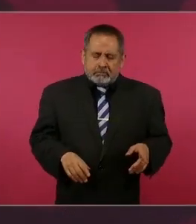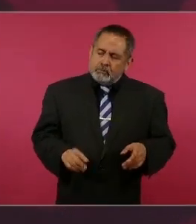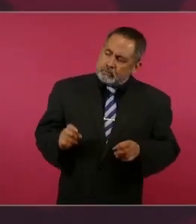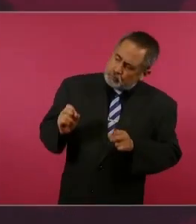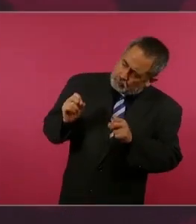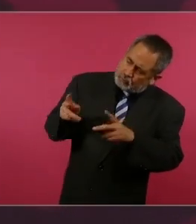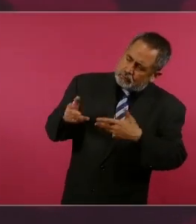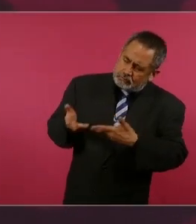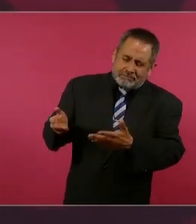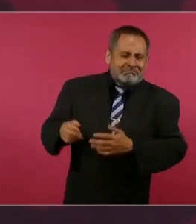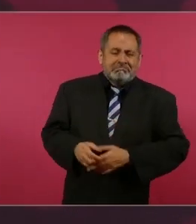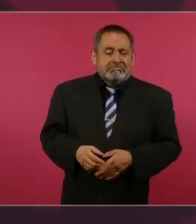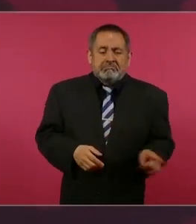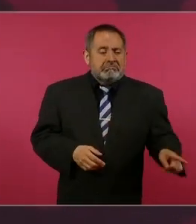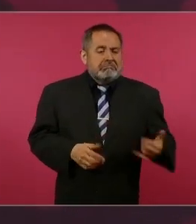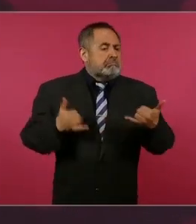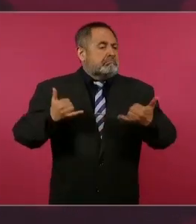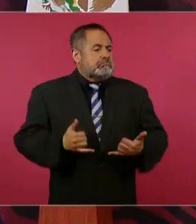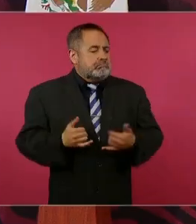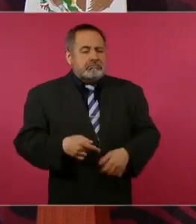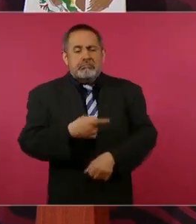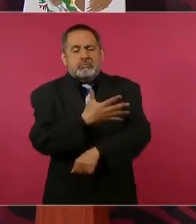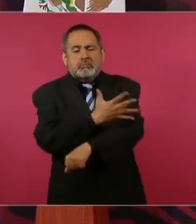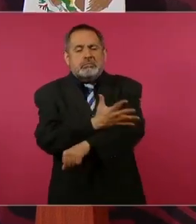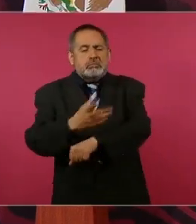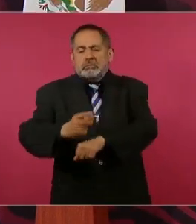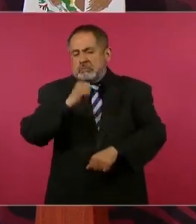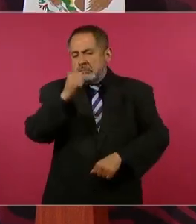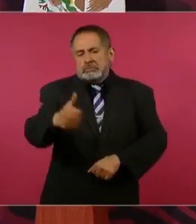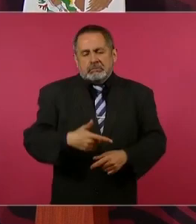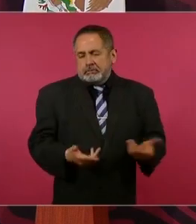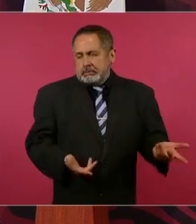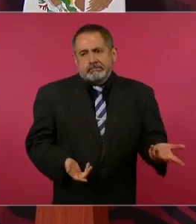mientras no se actúe con honestidad,